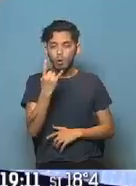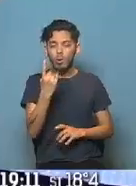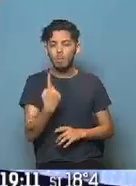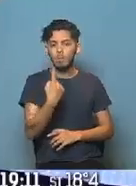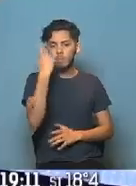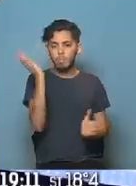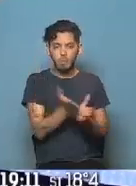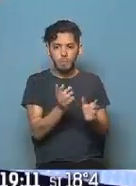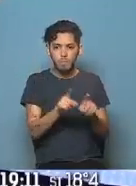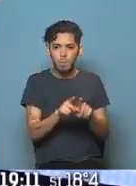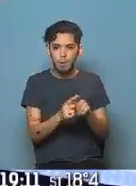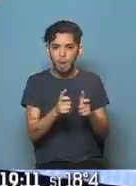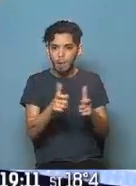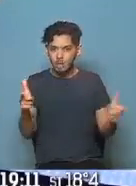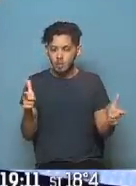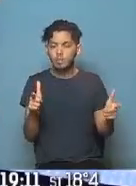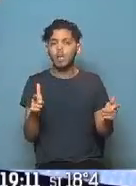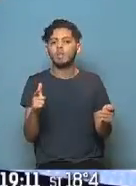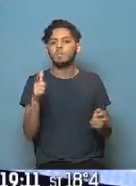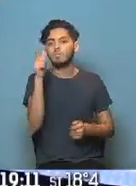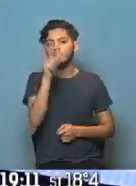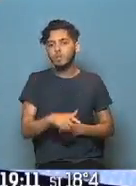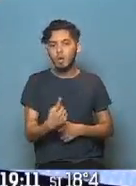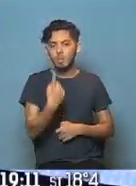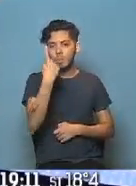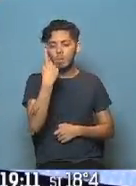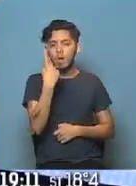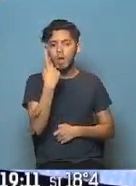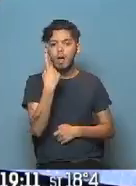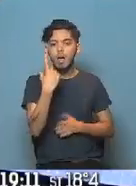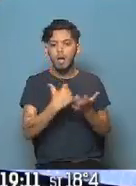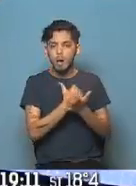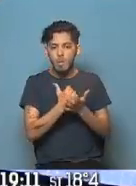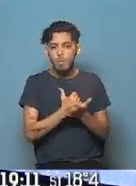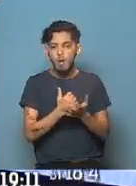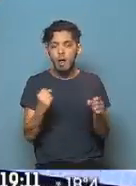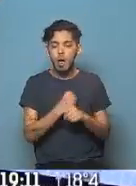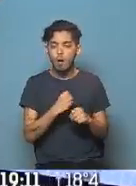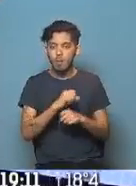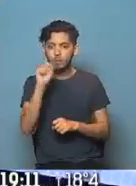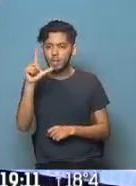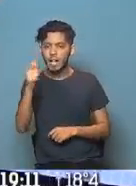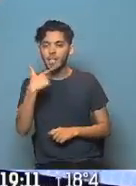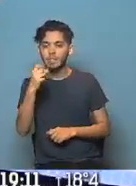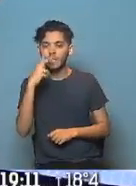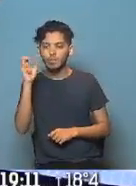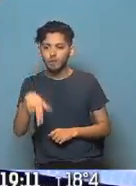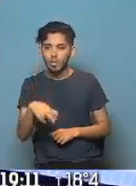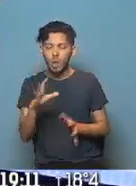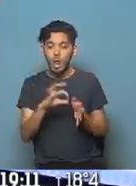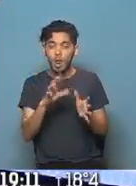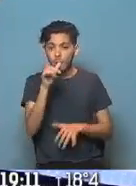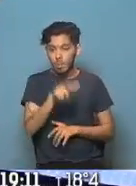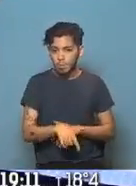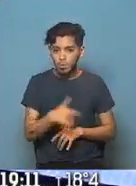primera instancia. La mayoría de los condenados en primera instancia esperan el fallo de casación en libertad,